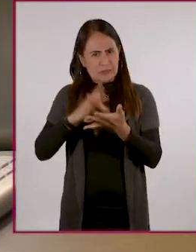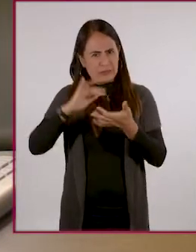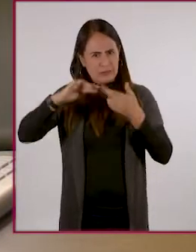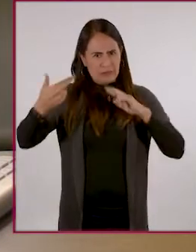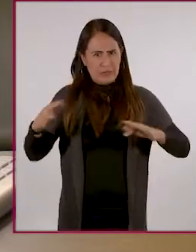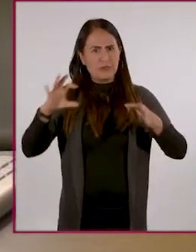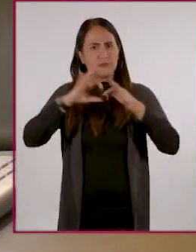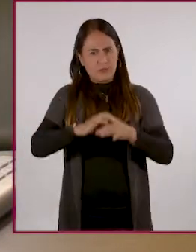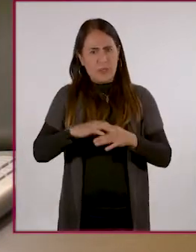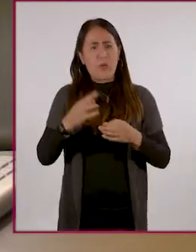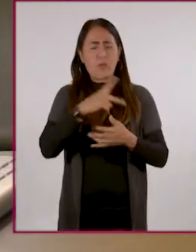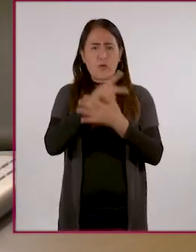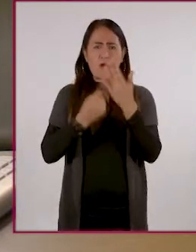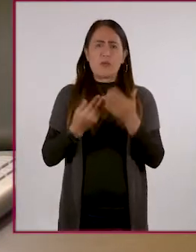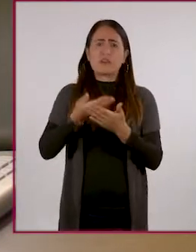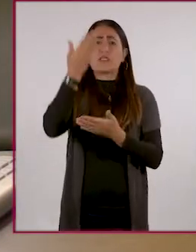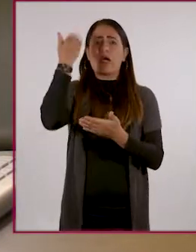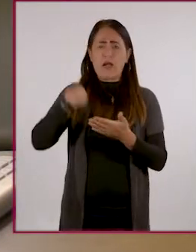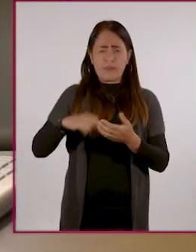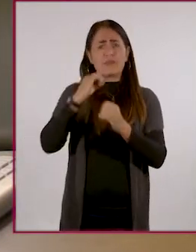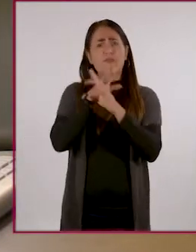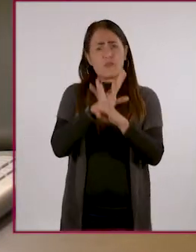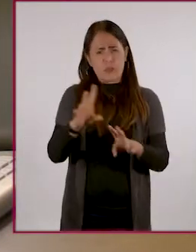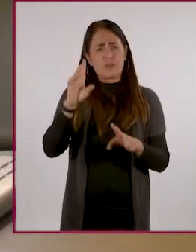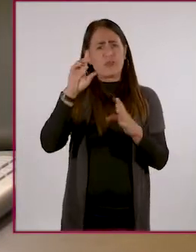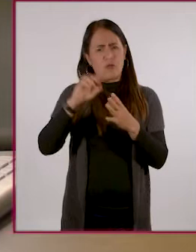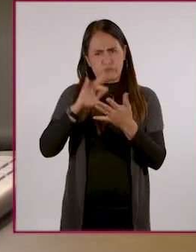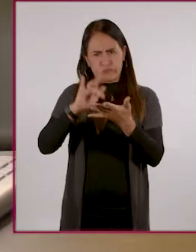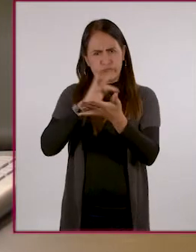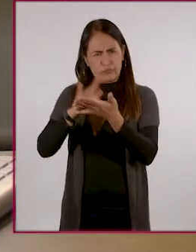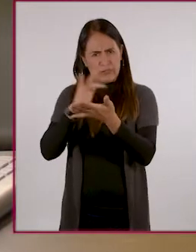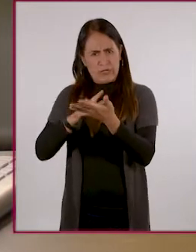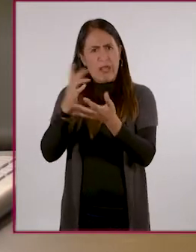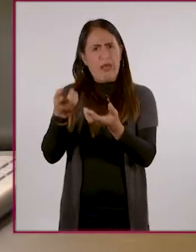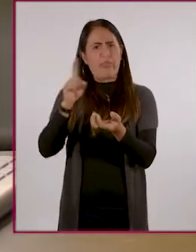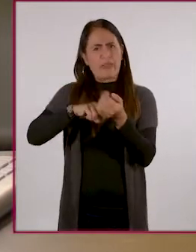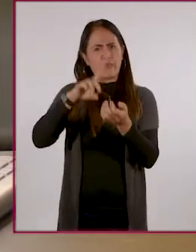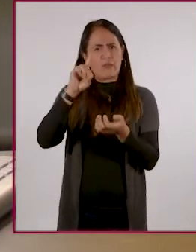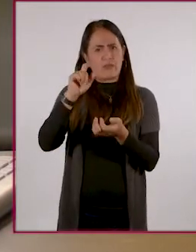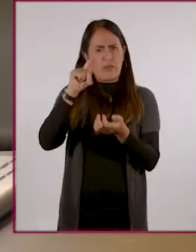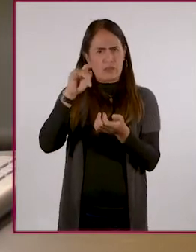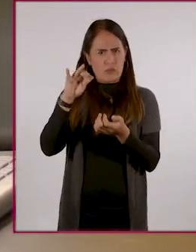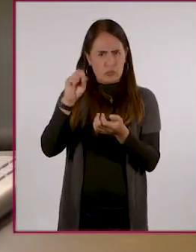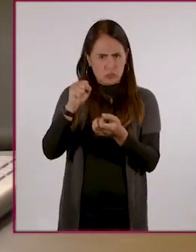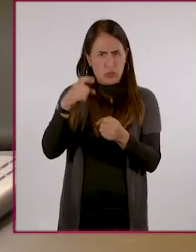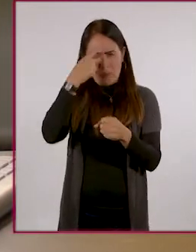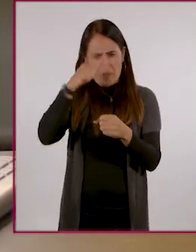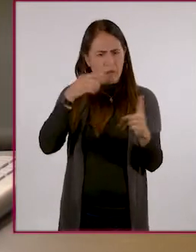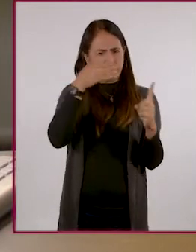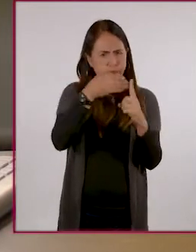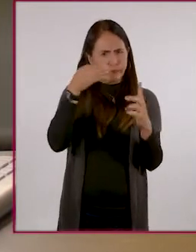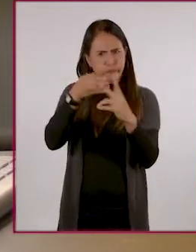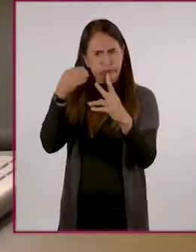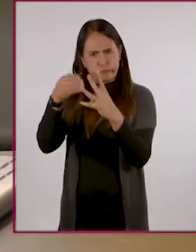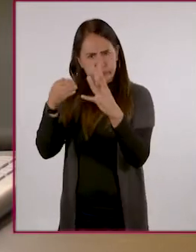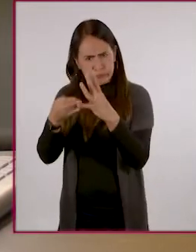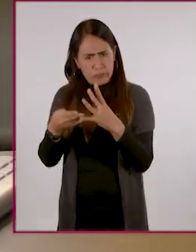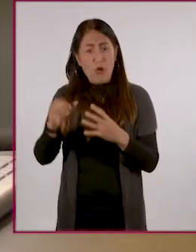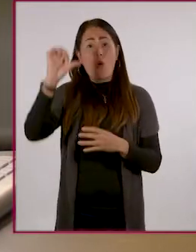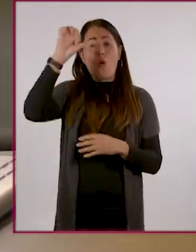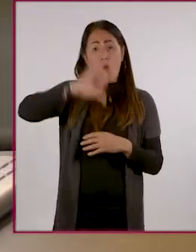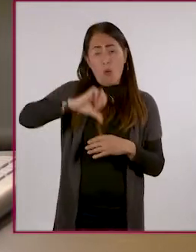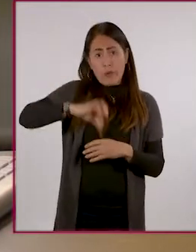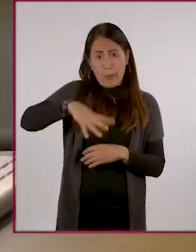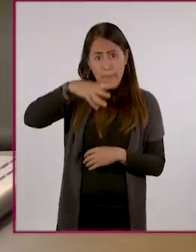digitales. En programas anteriores constatamos que la información digital maneja datos con distintas finalidades. En este caso, veremos